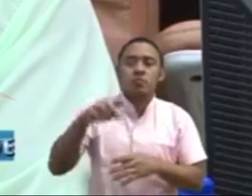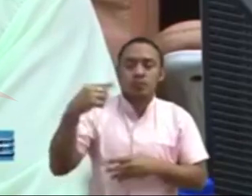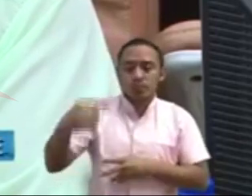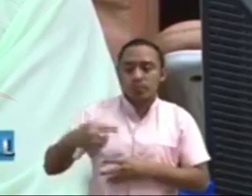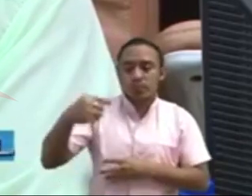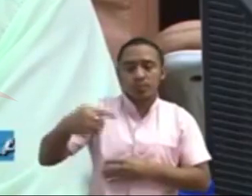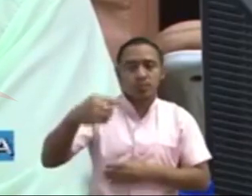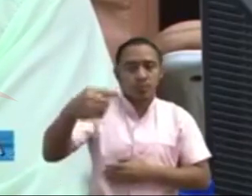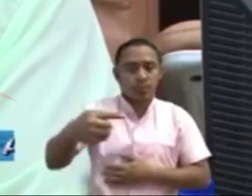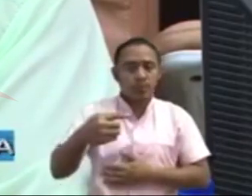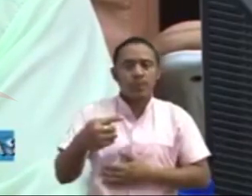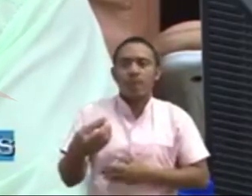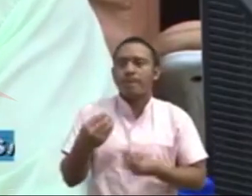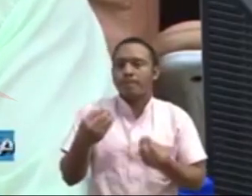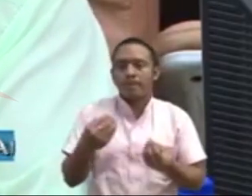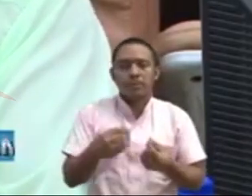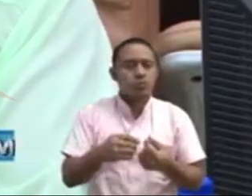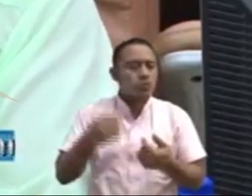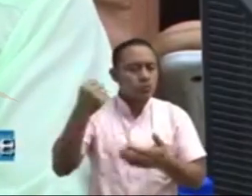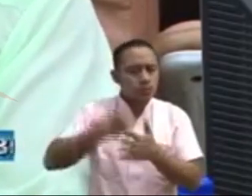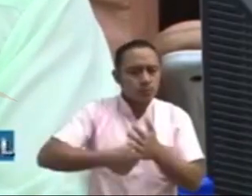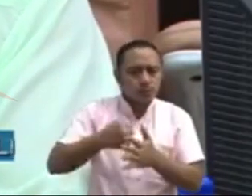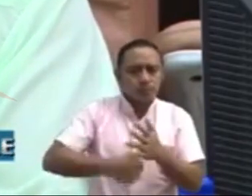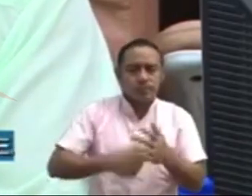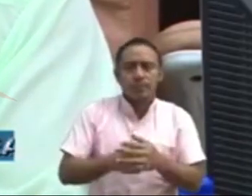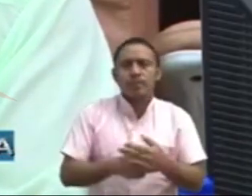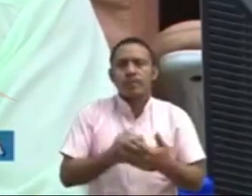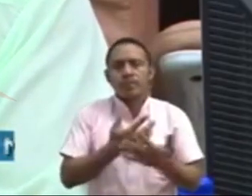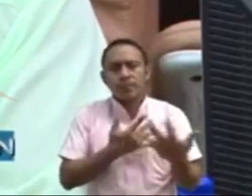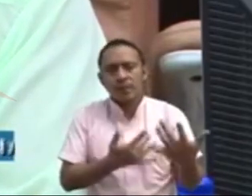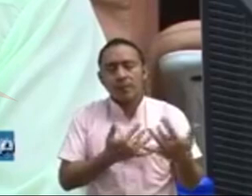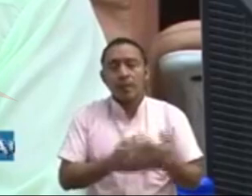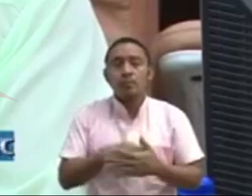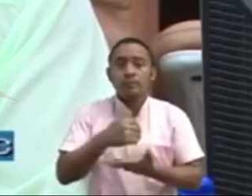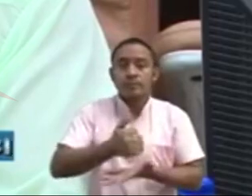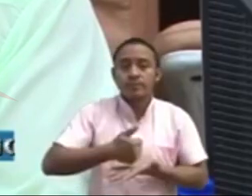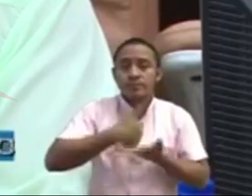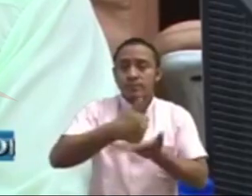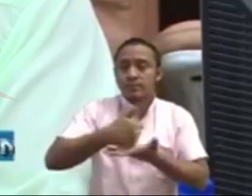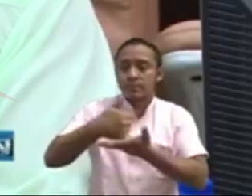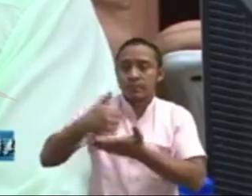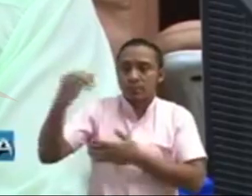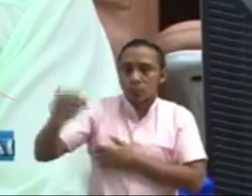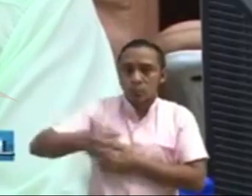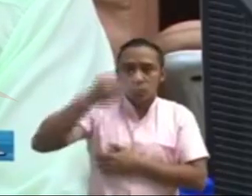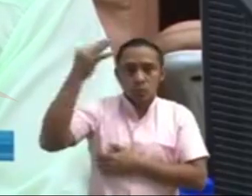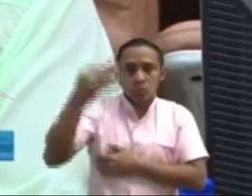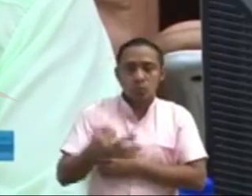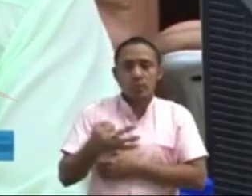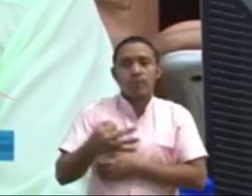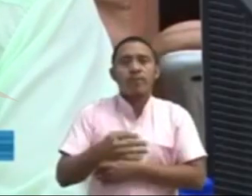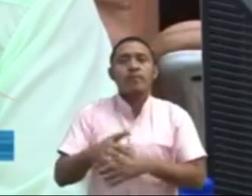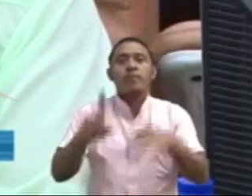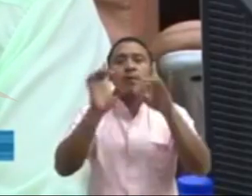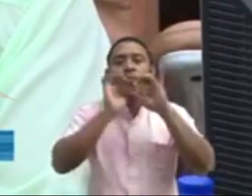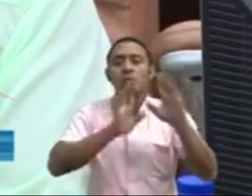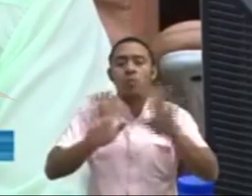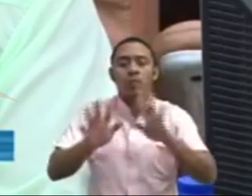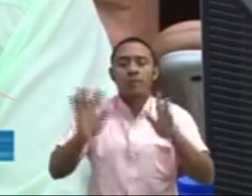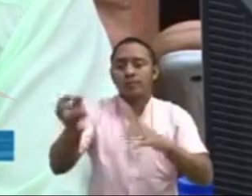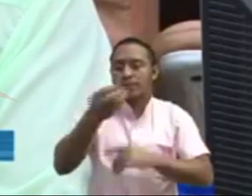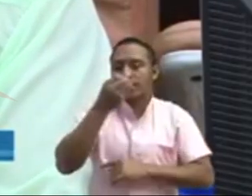día, con mucho tesón y esmero, contribuyen a garantizar la seguridad